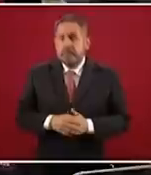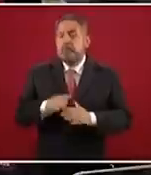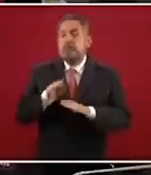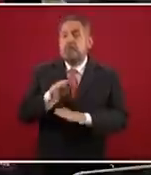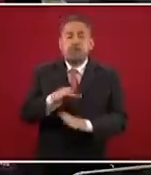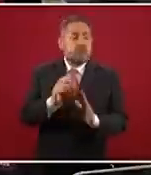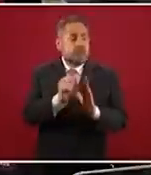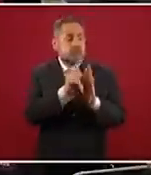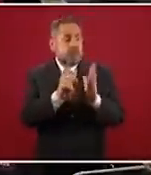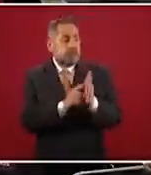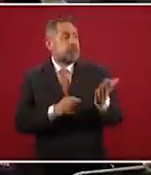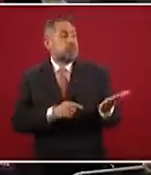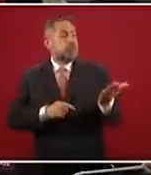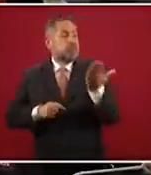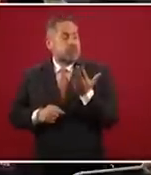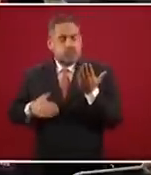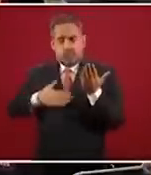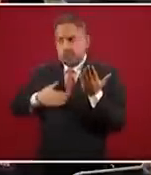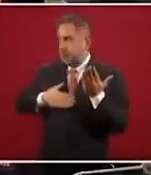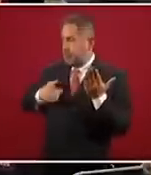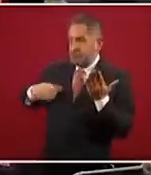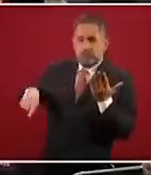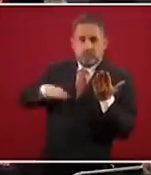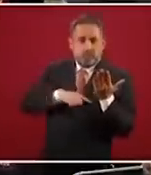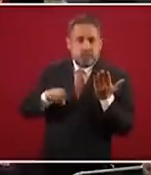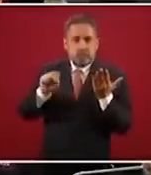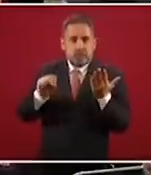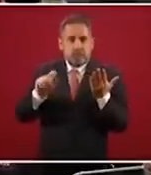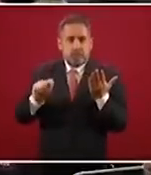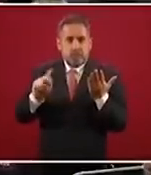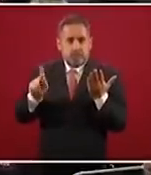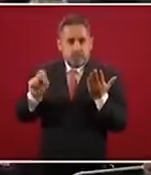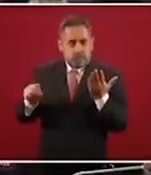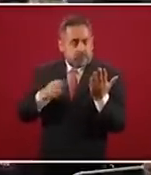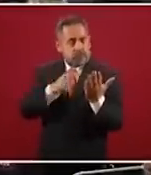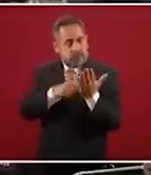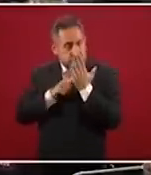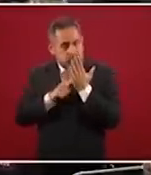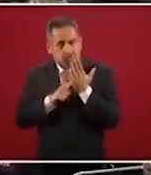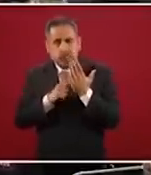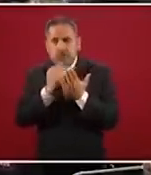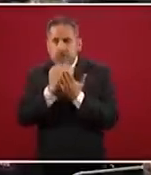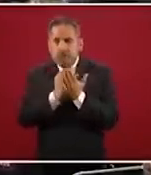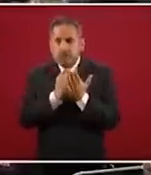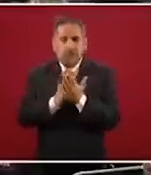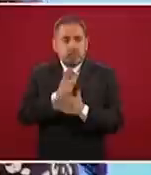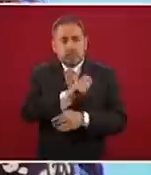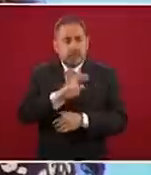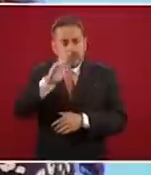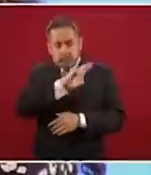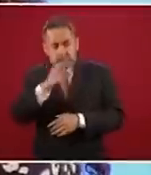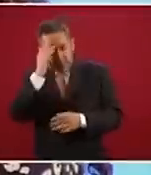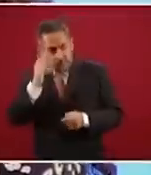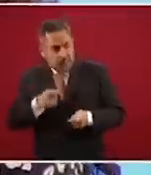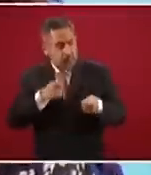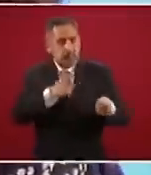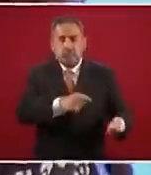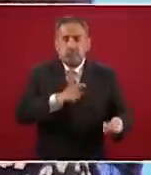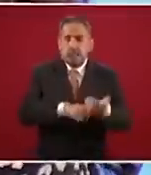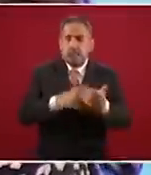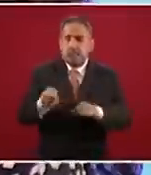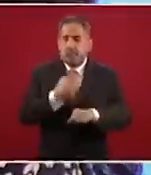ha recibido la Secretaría del Trabajo, respecto al reconocimiento como